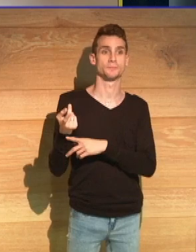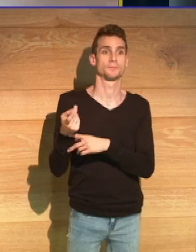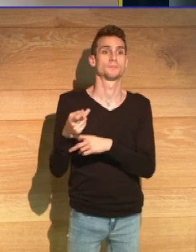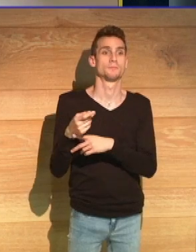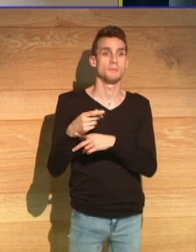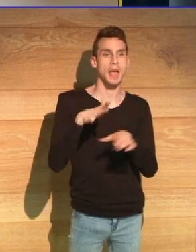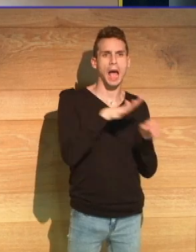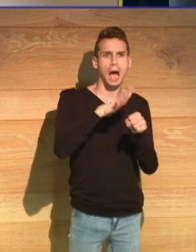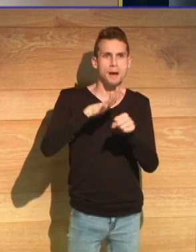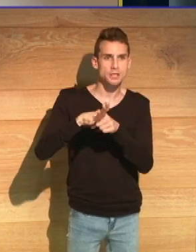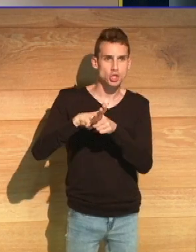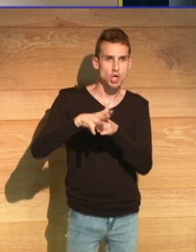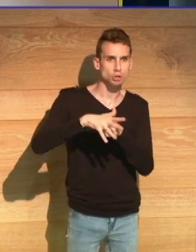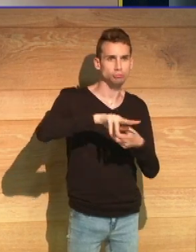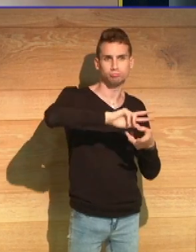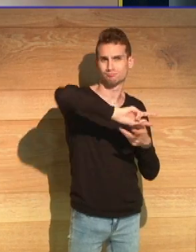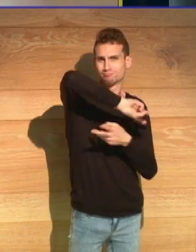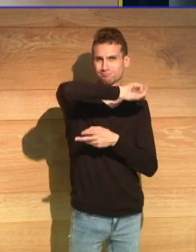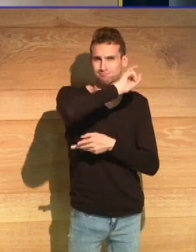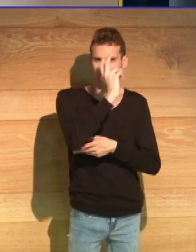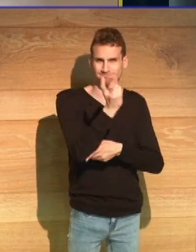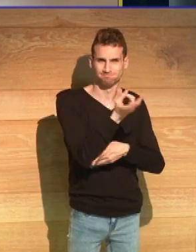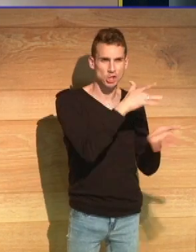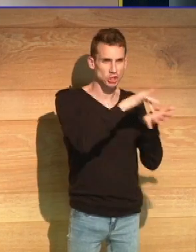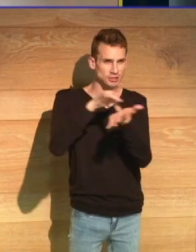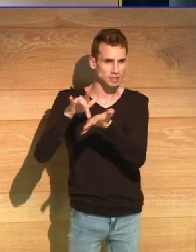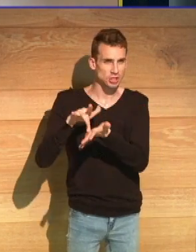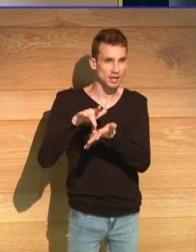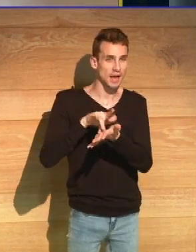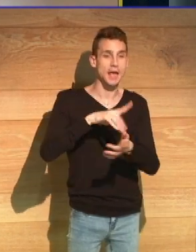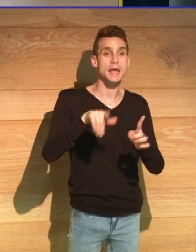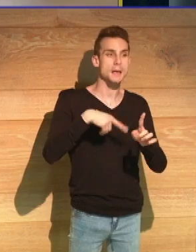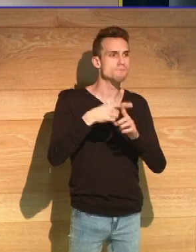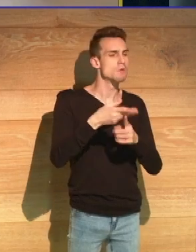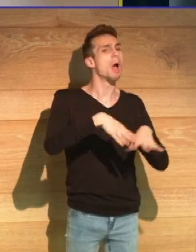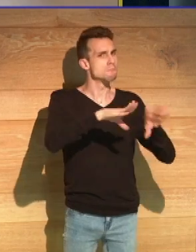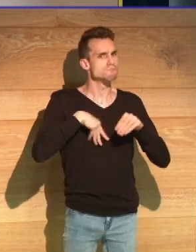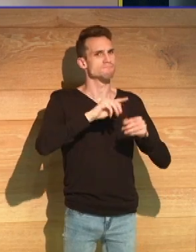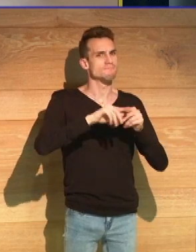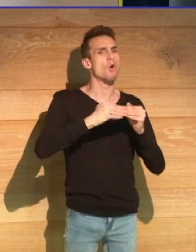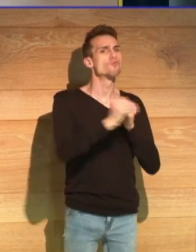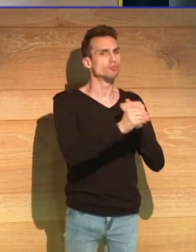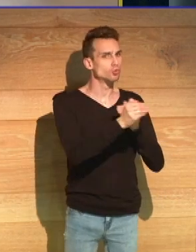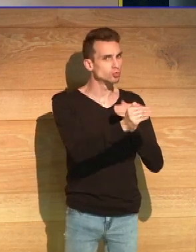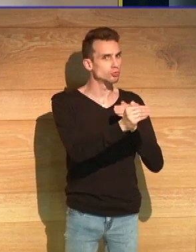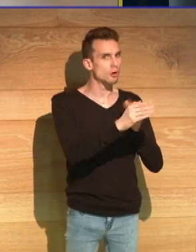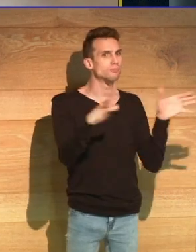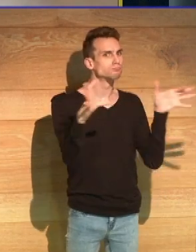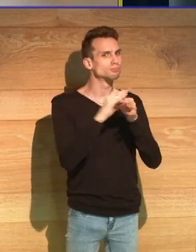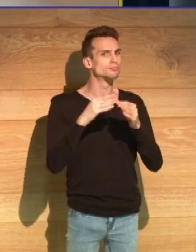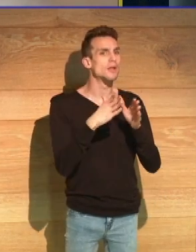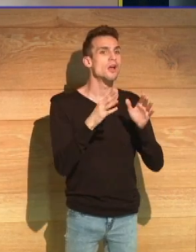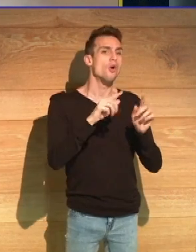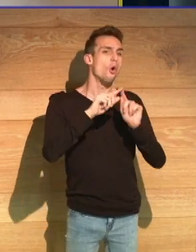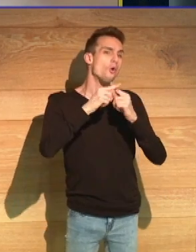disciplinas, desbordar los límites de las disciplinas y de alguna manera reconocer que el futuro existía en las nuevas formas de relación y